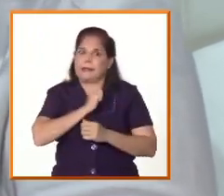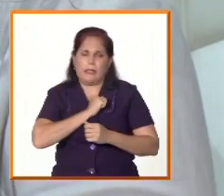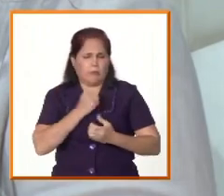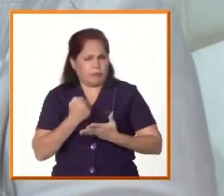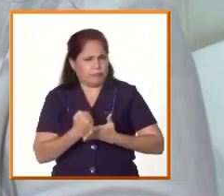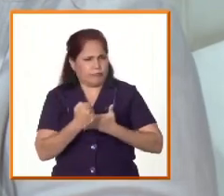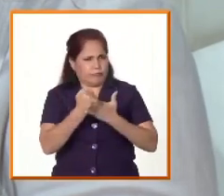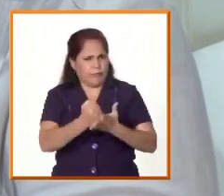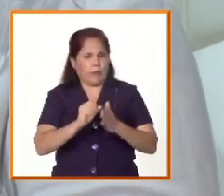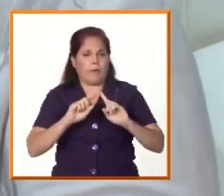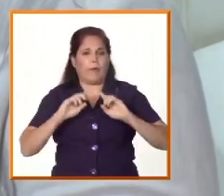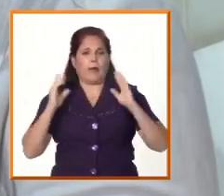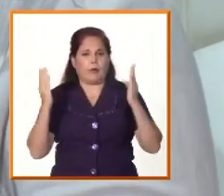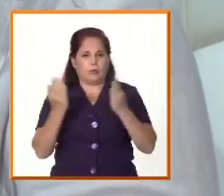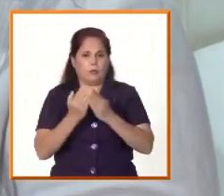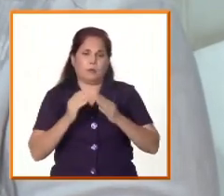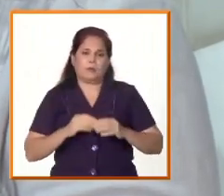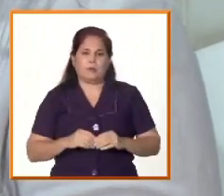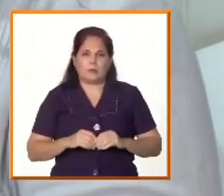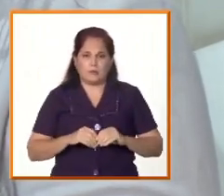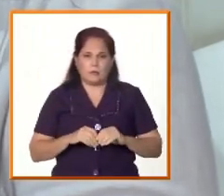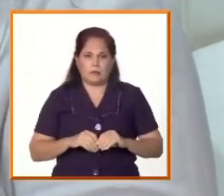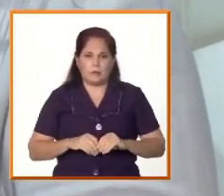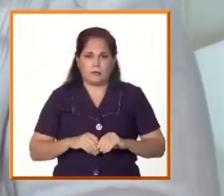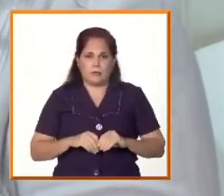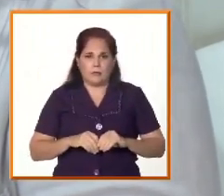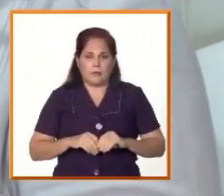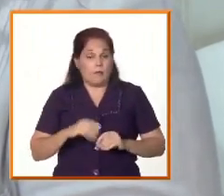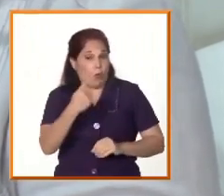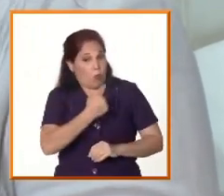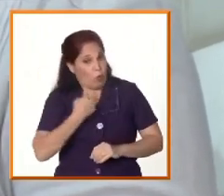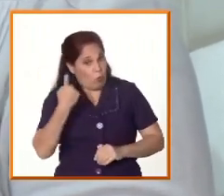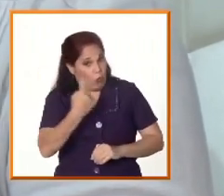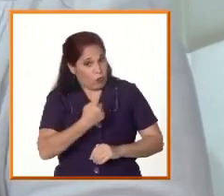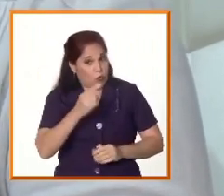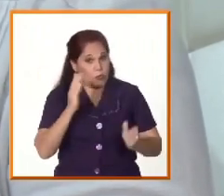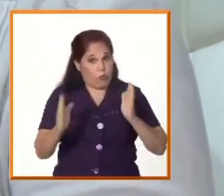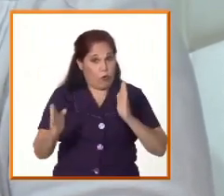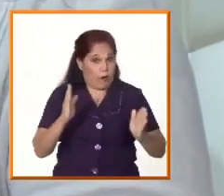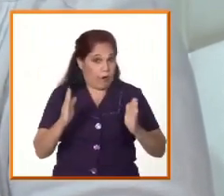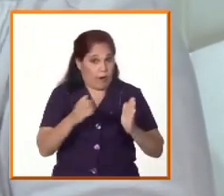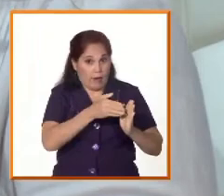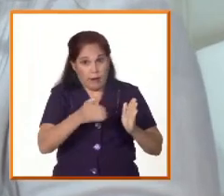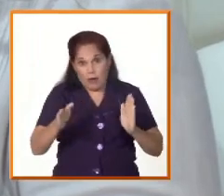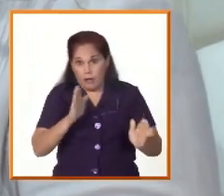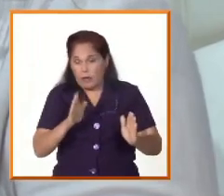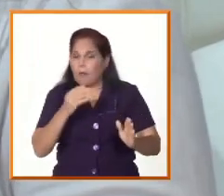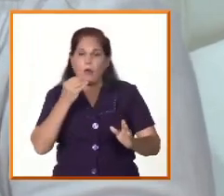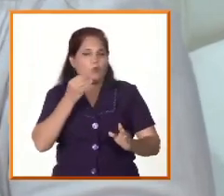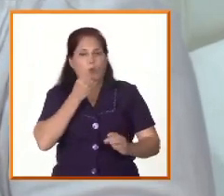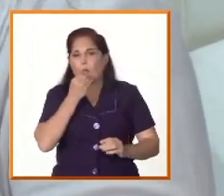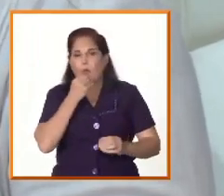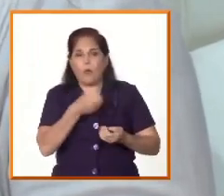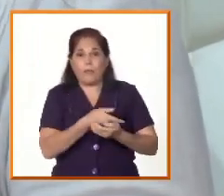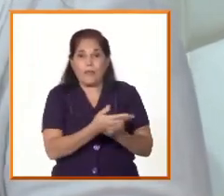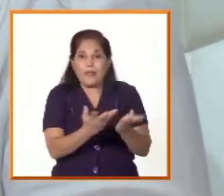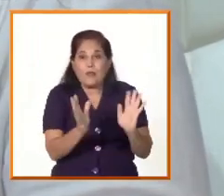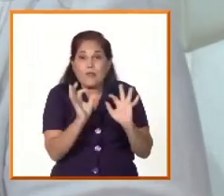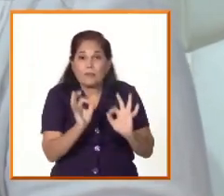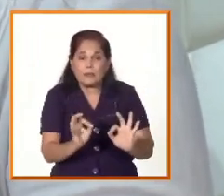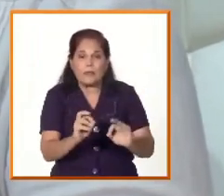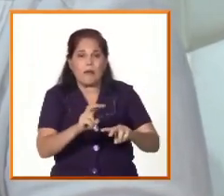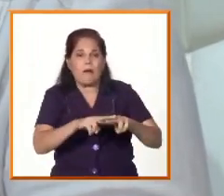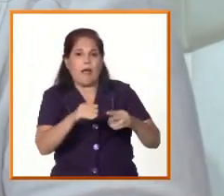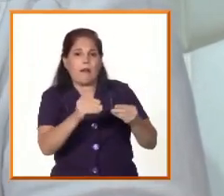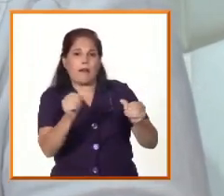ayuda que nos han dado Con ese con ese tema nosotros en esta etapa no le No le hemos podido entregar harina la